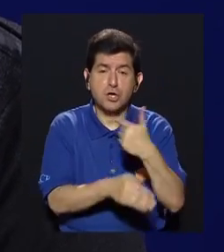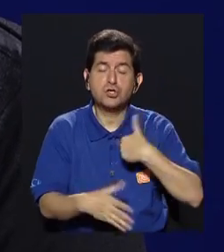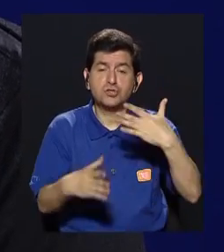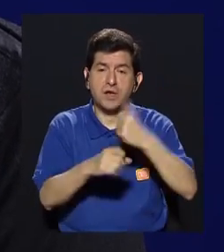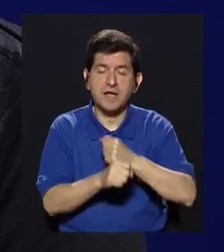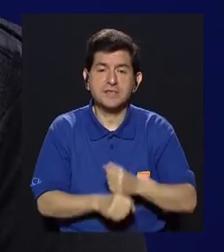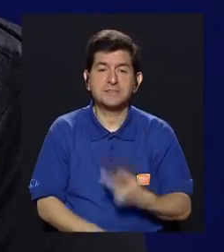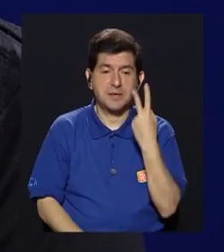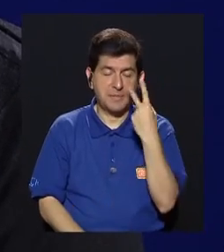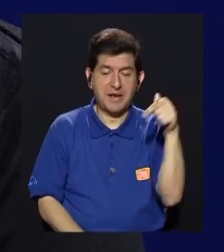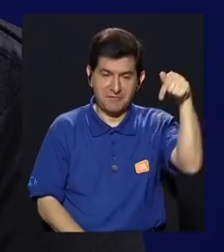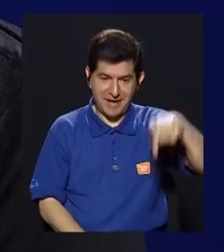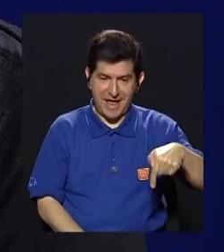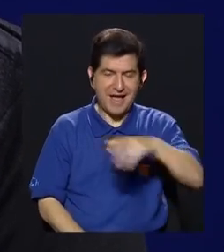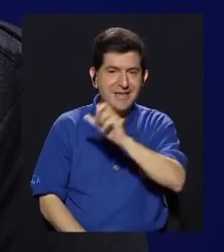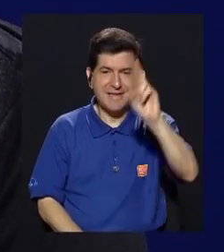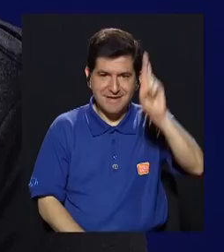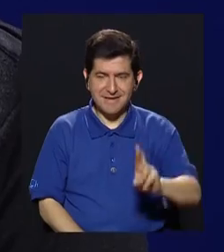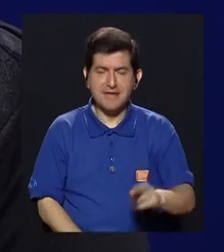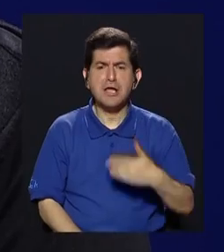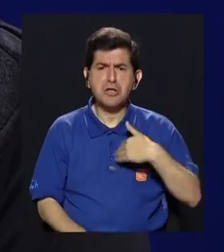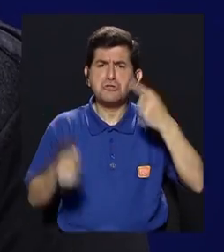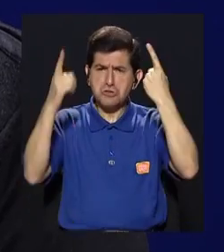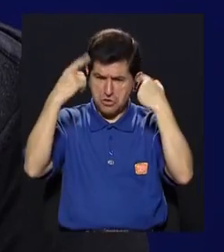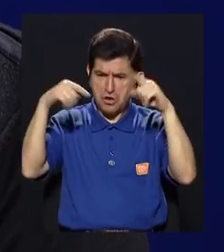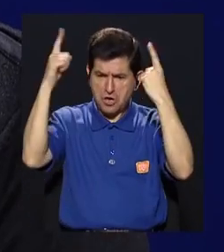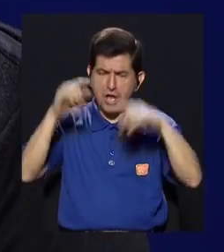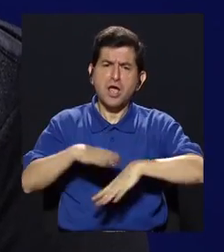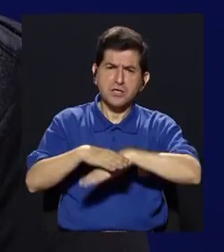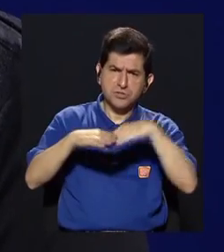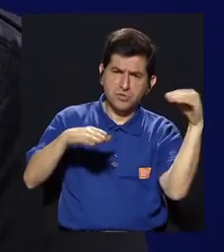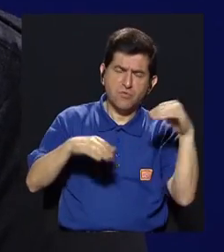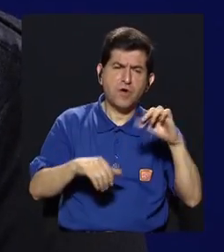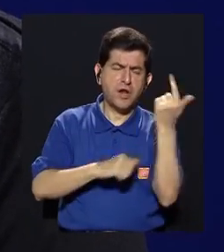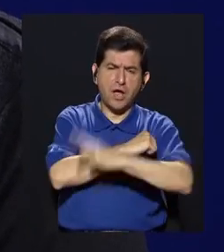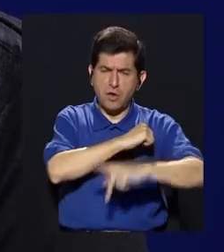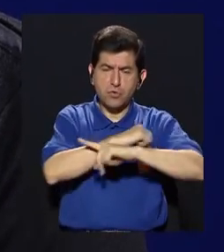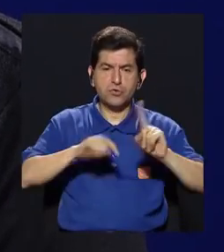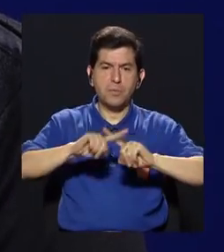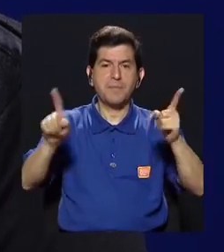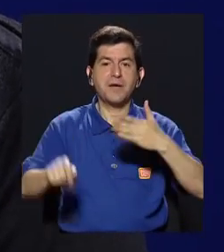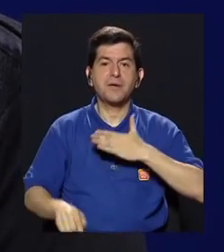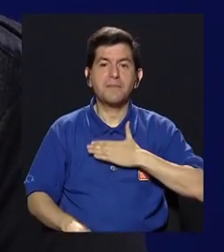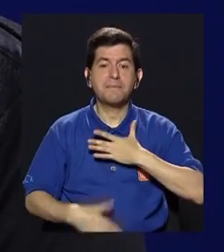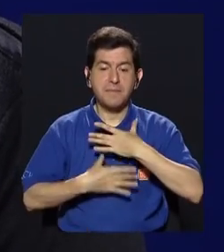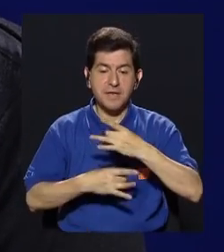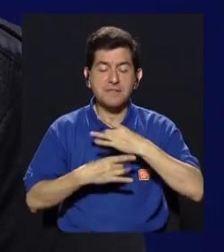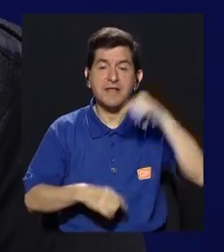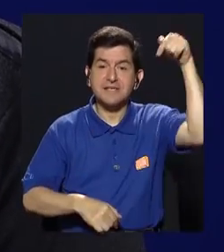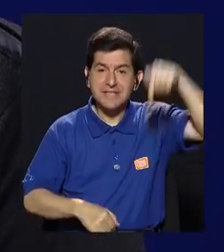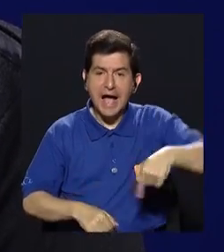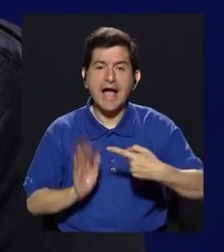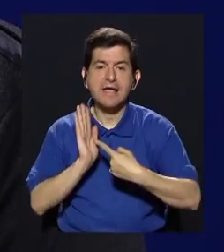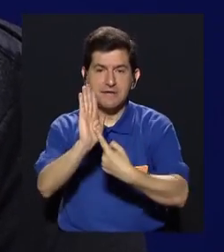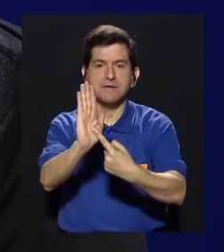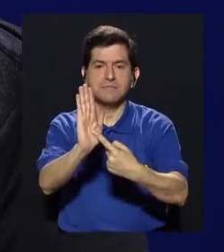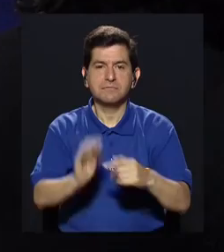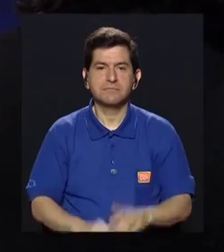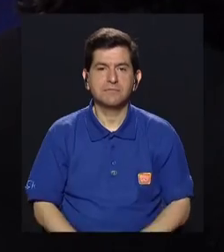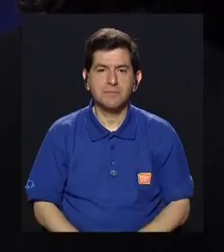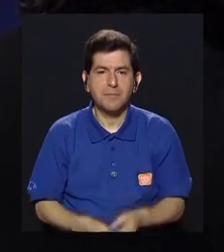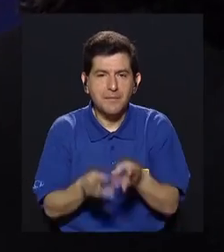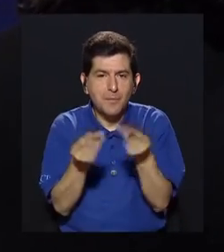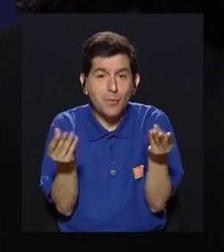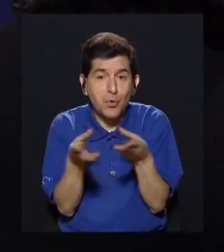esta película yo la hice para que se viera en costa rica verdad si hubiera tenido éxito afuera a mí lo que me interesa es que se vea claro ese es el ese es el punto